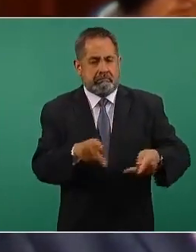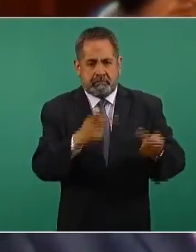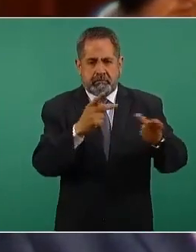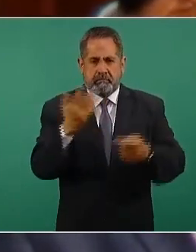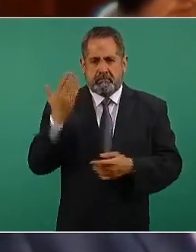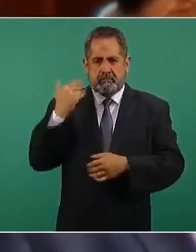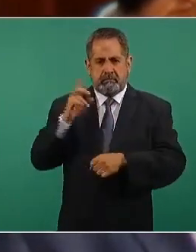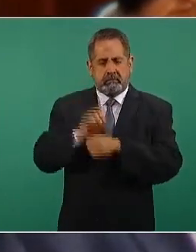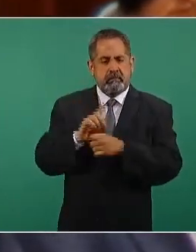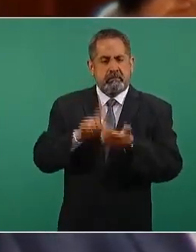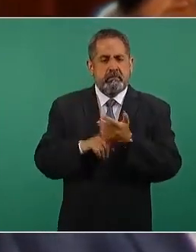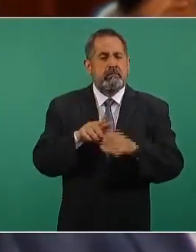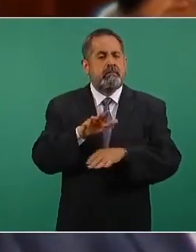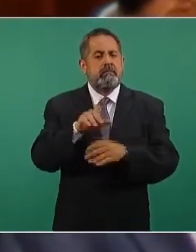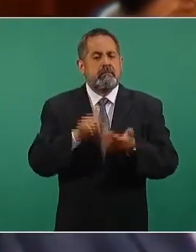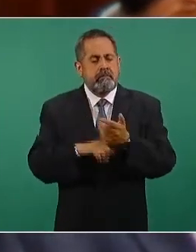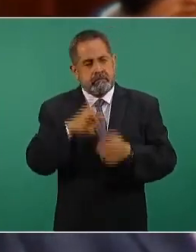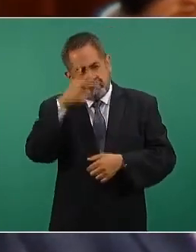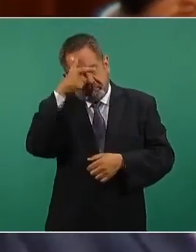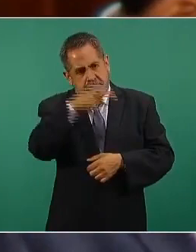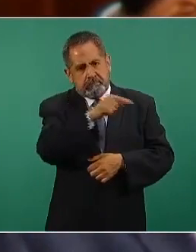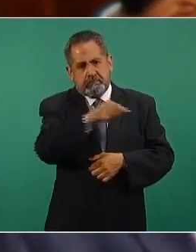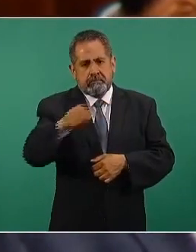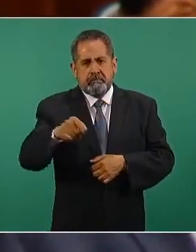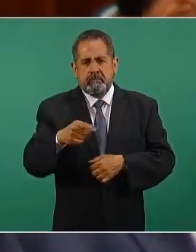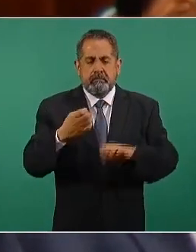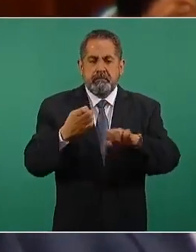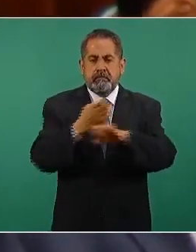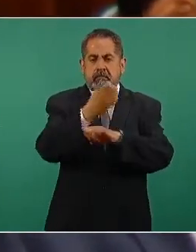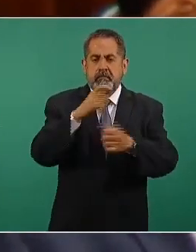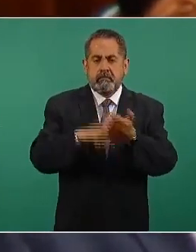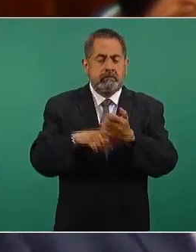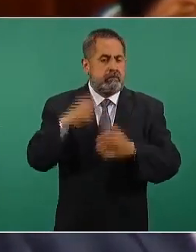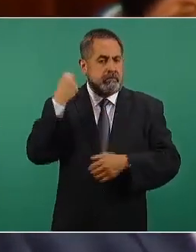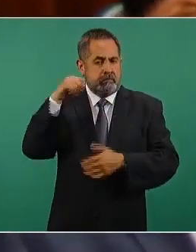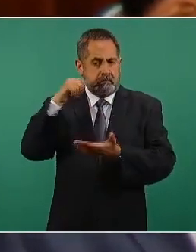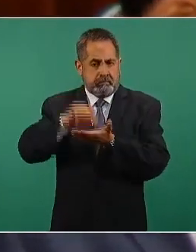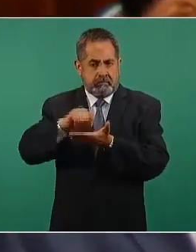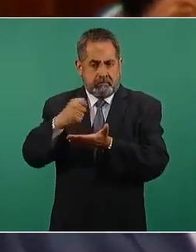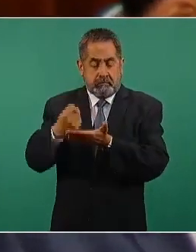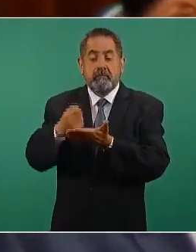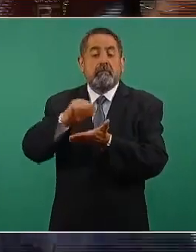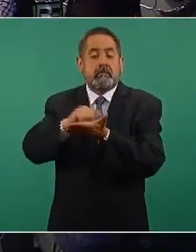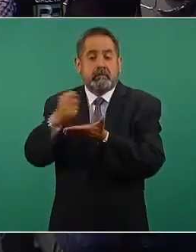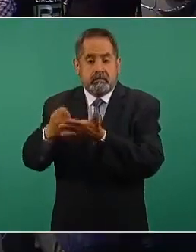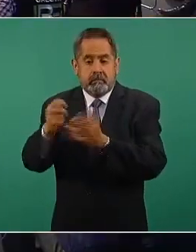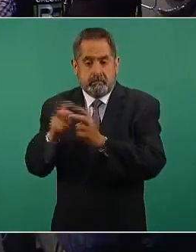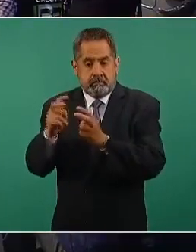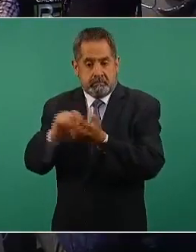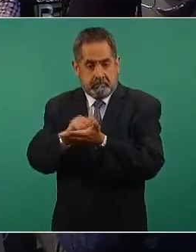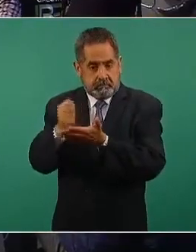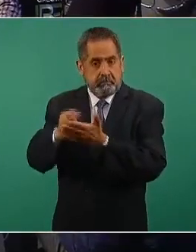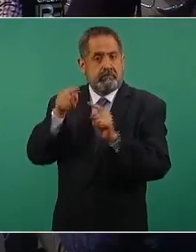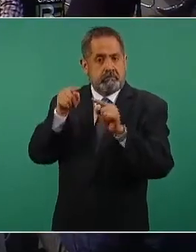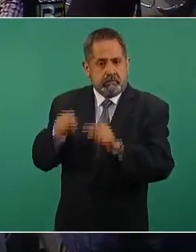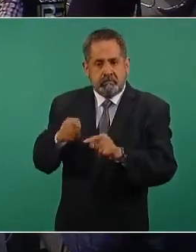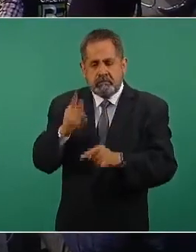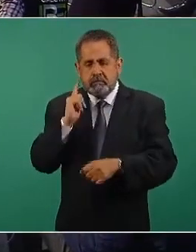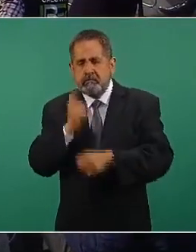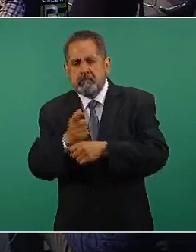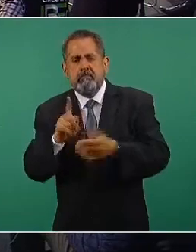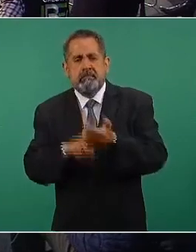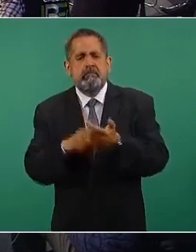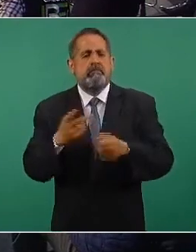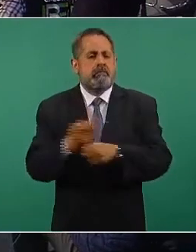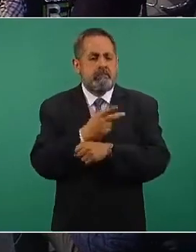tema, aparentemente está focalizado en el estado de Tamaulipas. Me gustaría saber qué diagnóstico tienen sobre esto y sobre